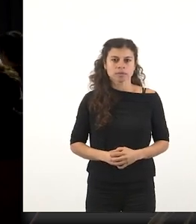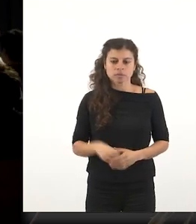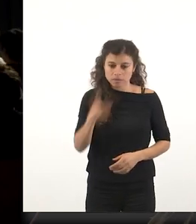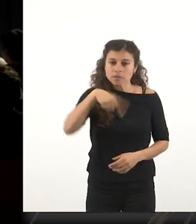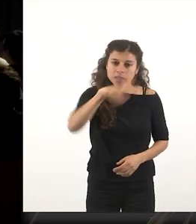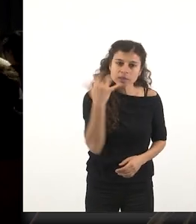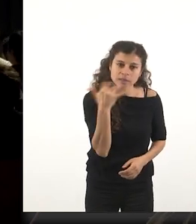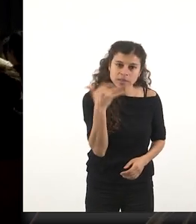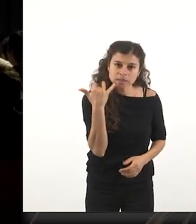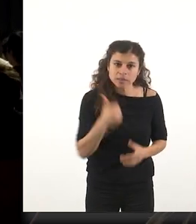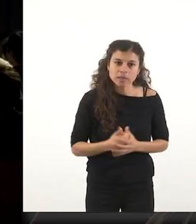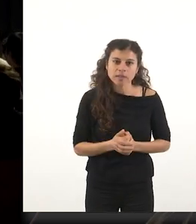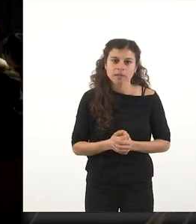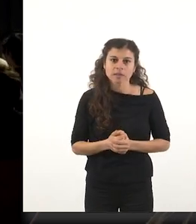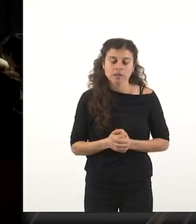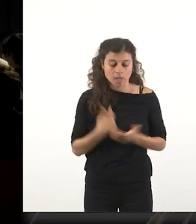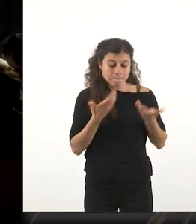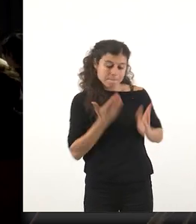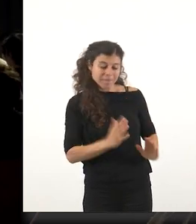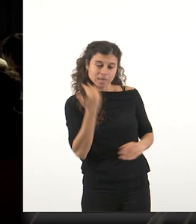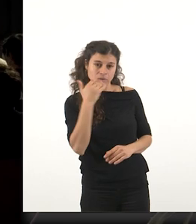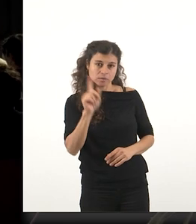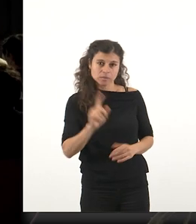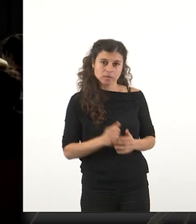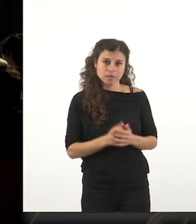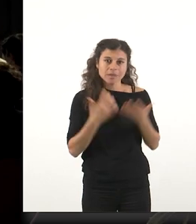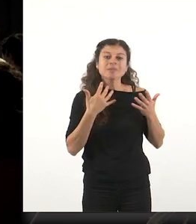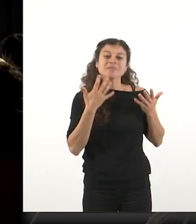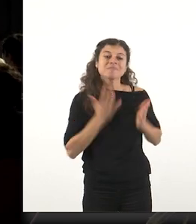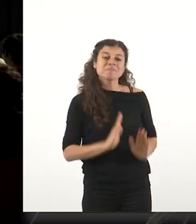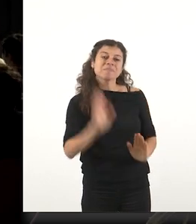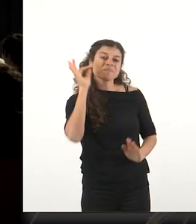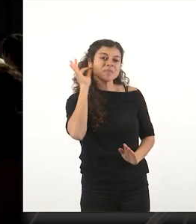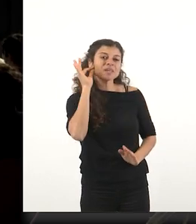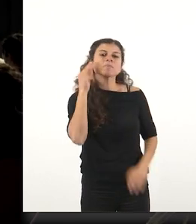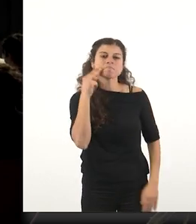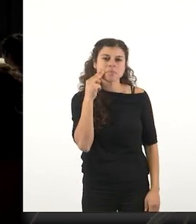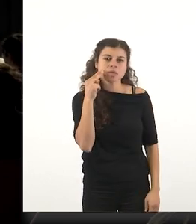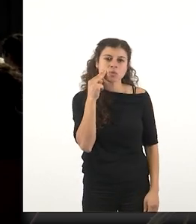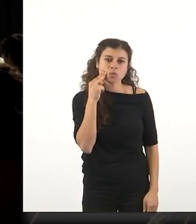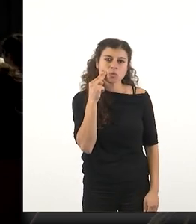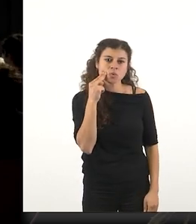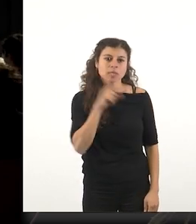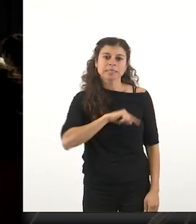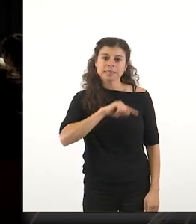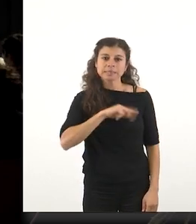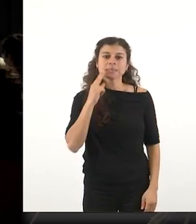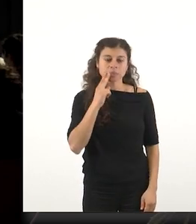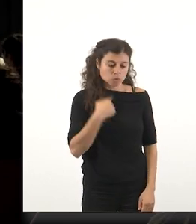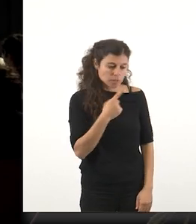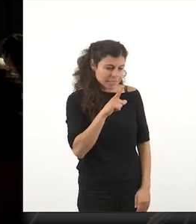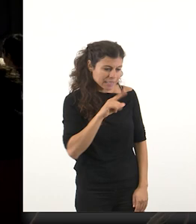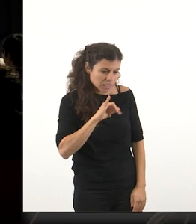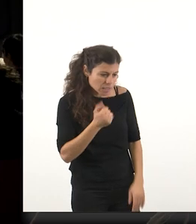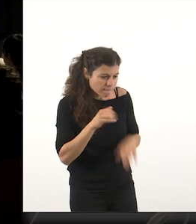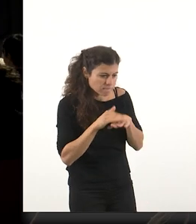¿Os da risa? Porque a mi hija no le da risa, señora. A mi hija le da miedo. Que cuando luego le digo, Lía,